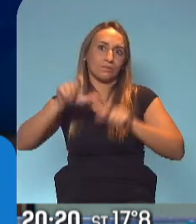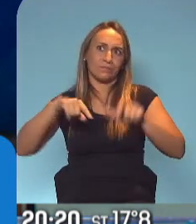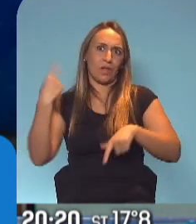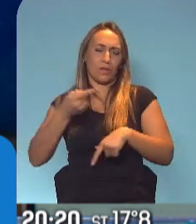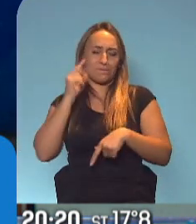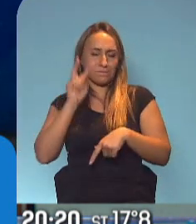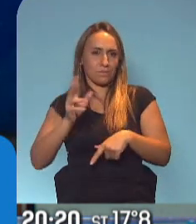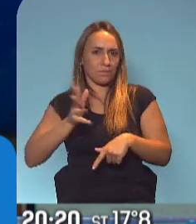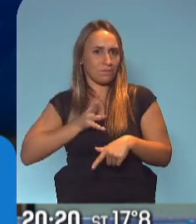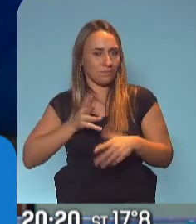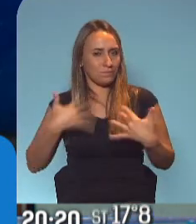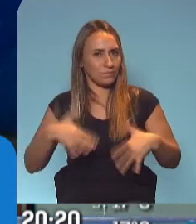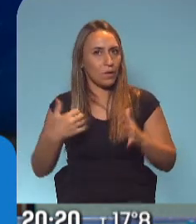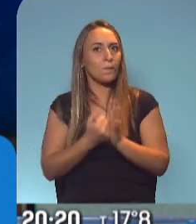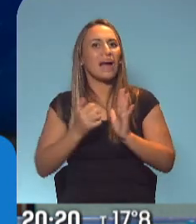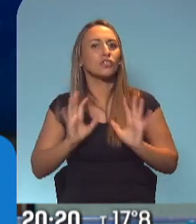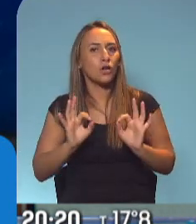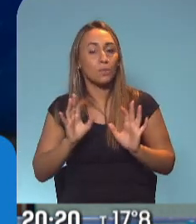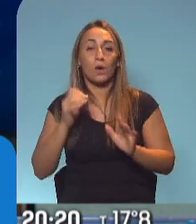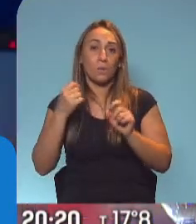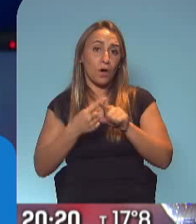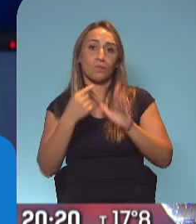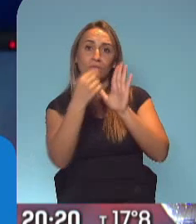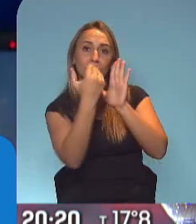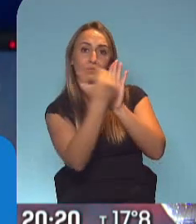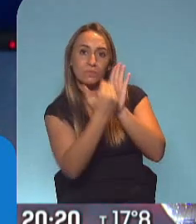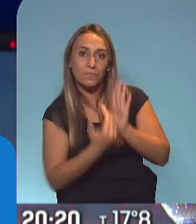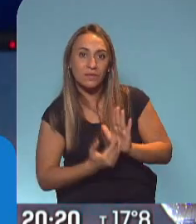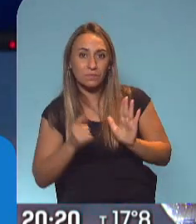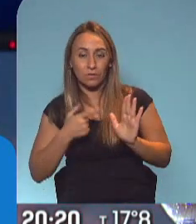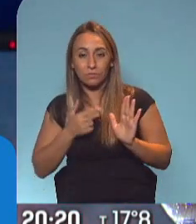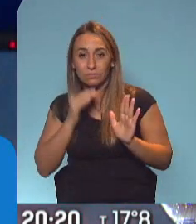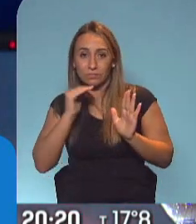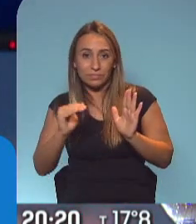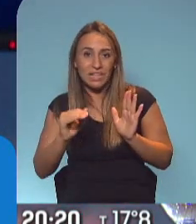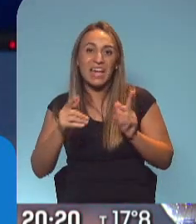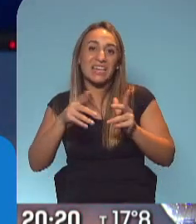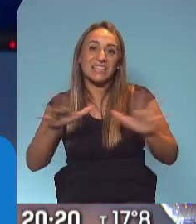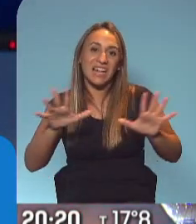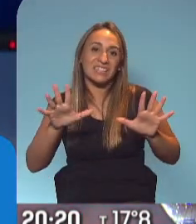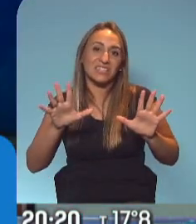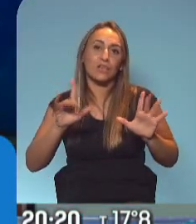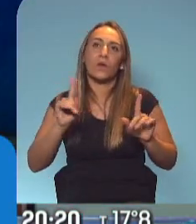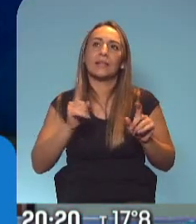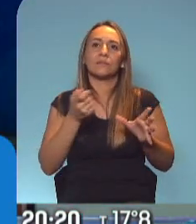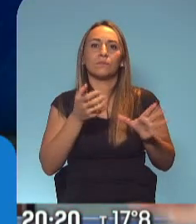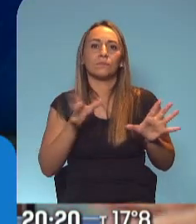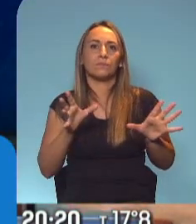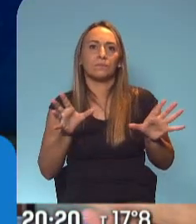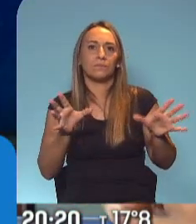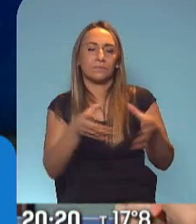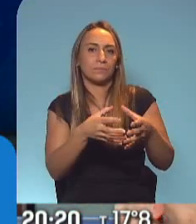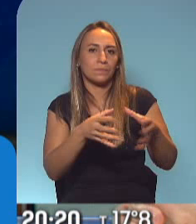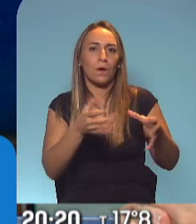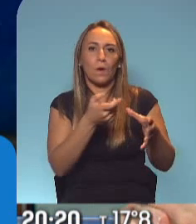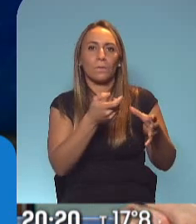de casación, en virtud de lo que yo les vengo señalando, probablemente no sea un universo tan significativo como se está hablando.